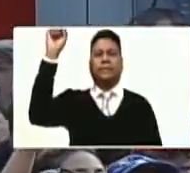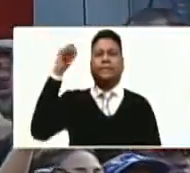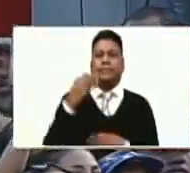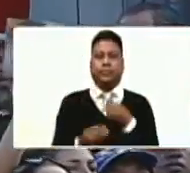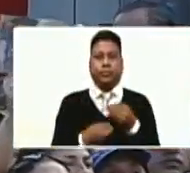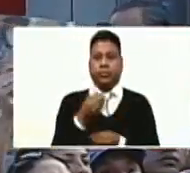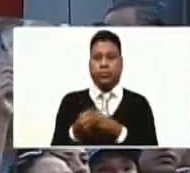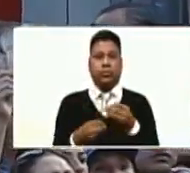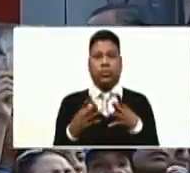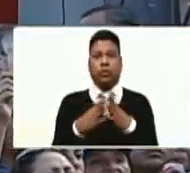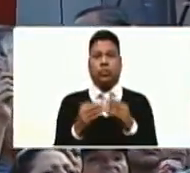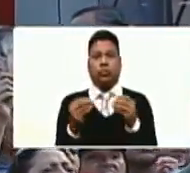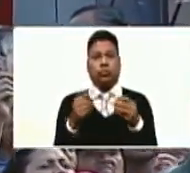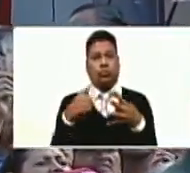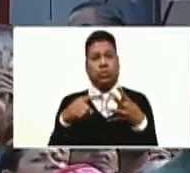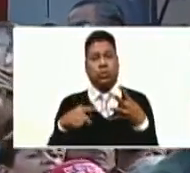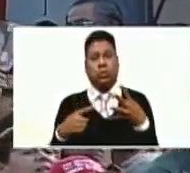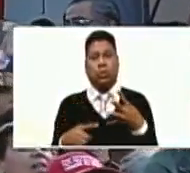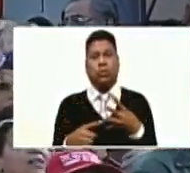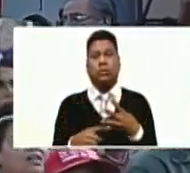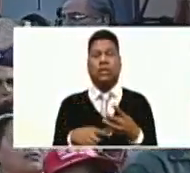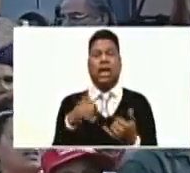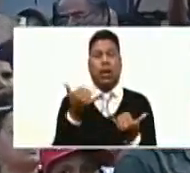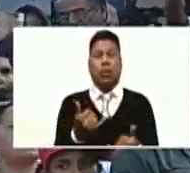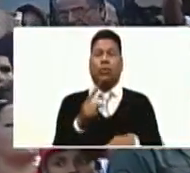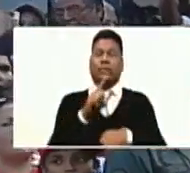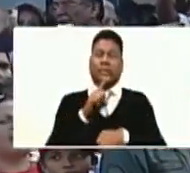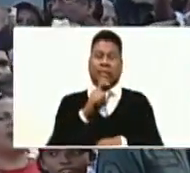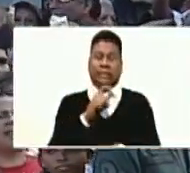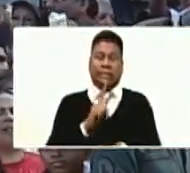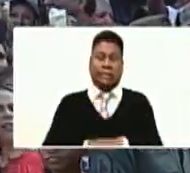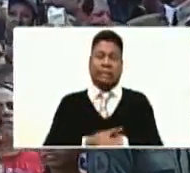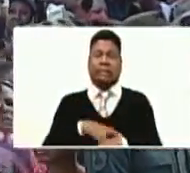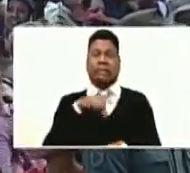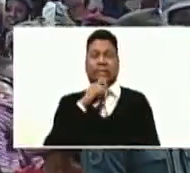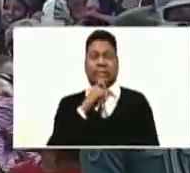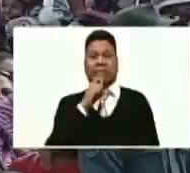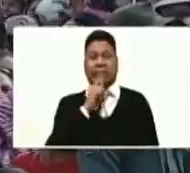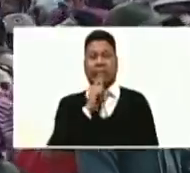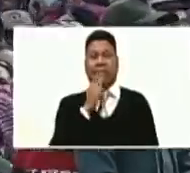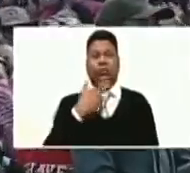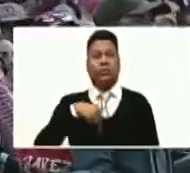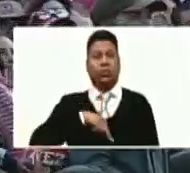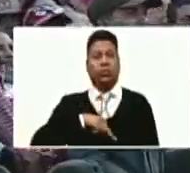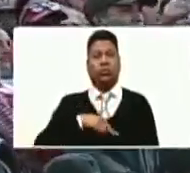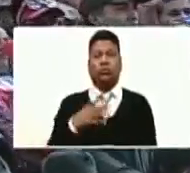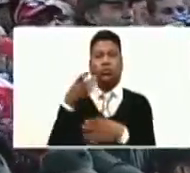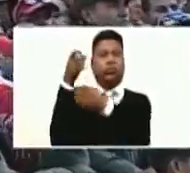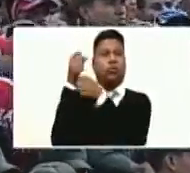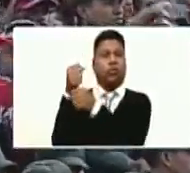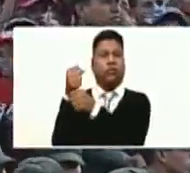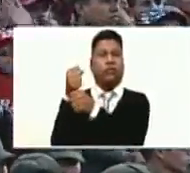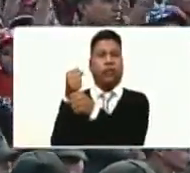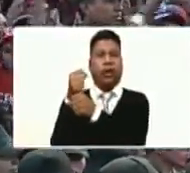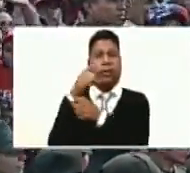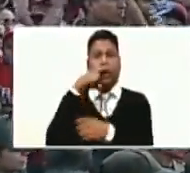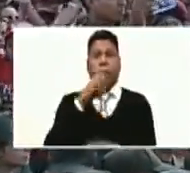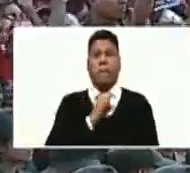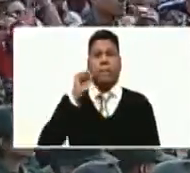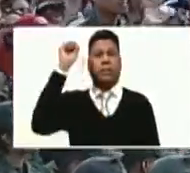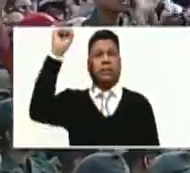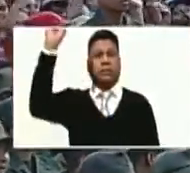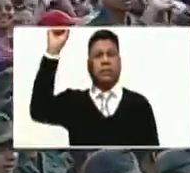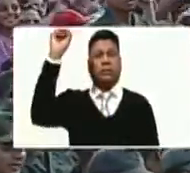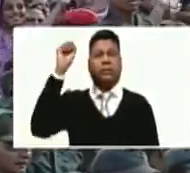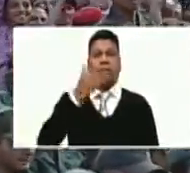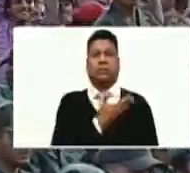estamos pasando por tiempos difíciles, pero confiamos en un gobierno, confiamos en nuestro presidente Maduro y confiamos sobre todo en el pueblo. En